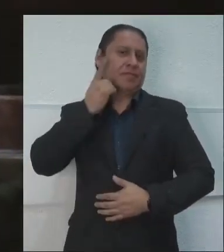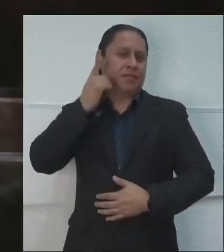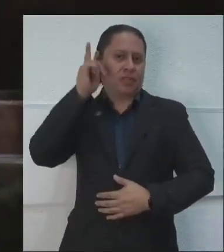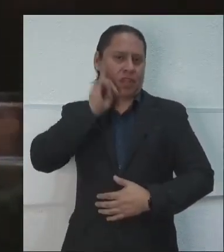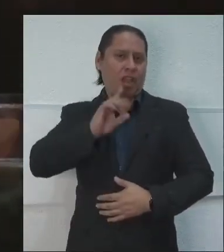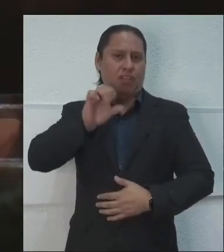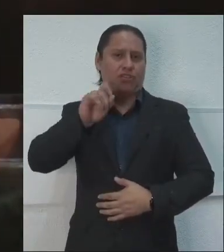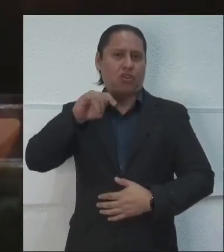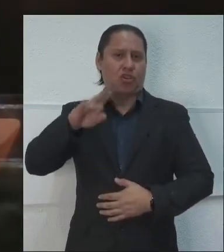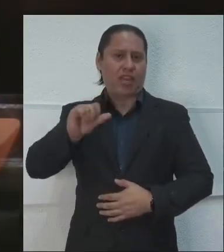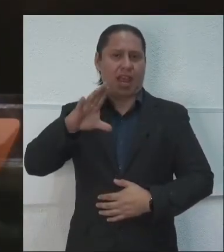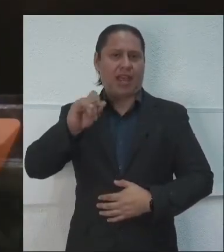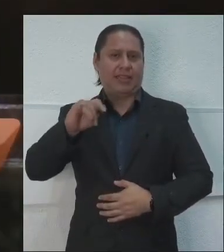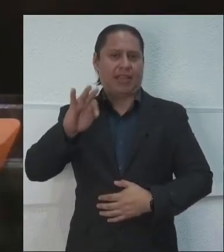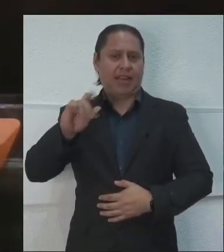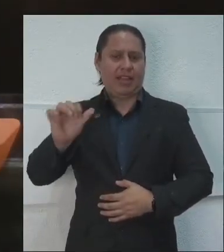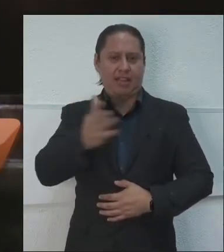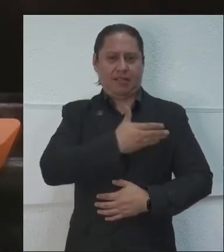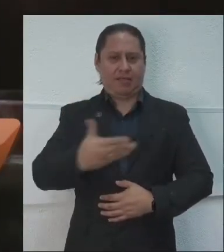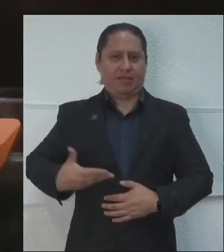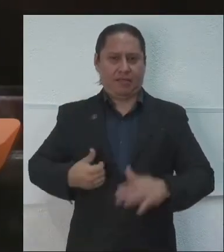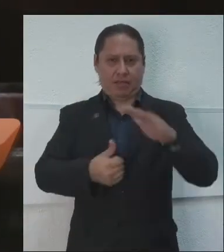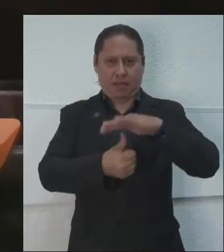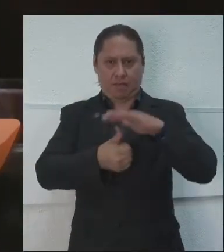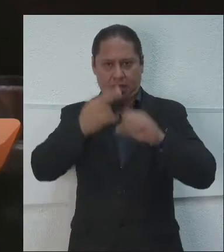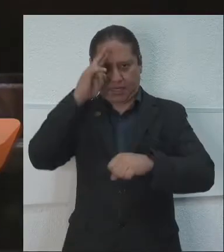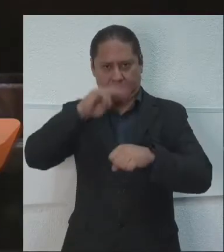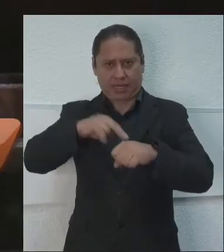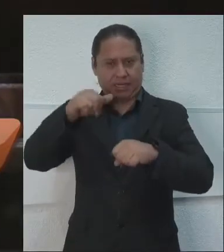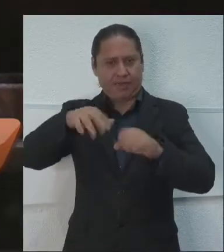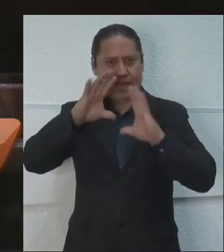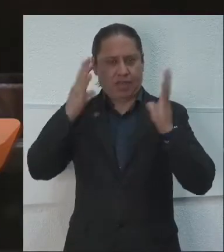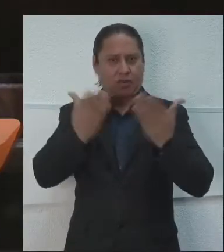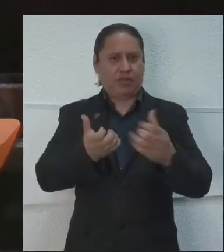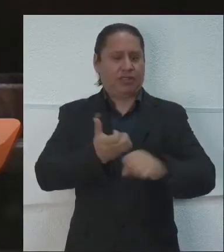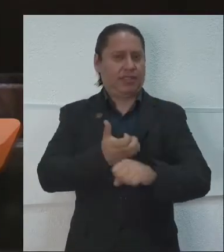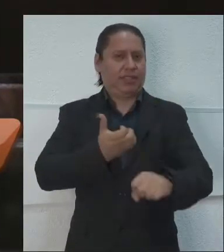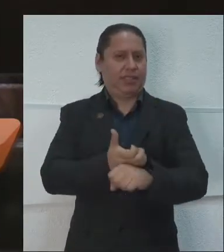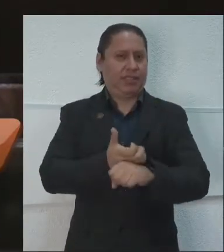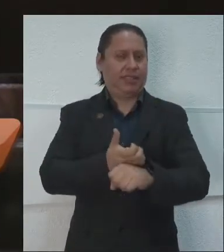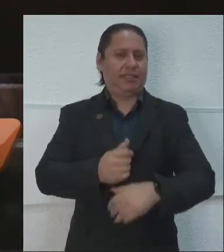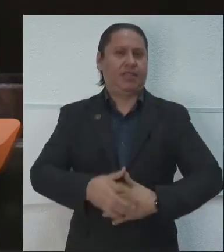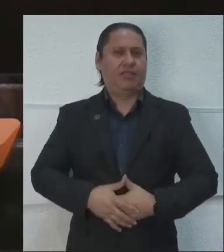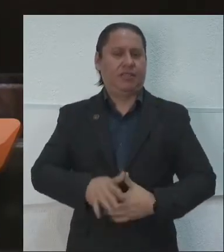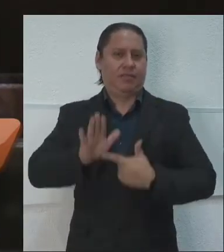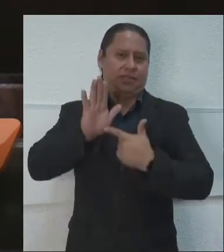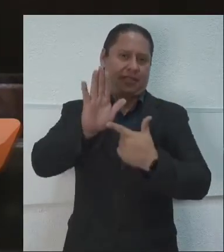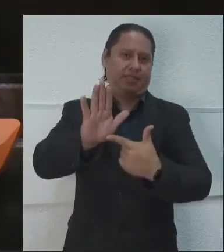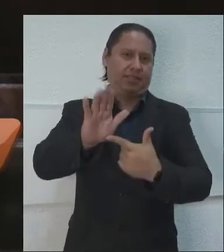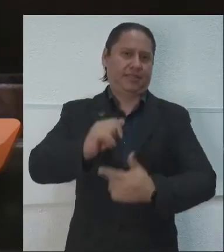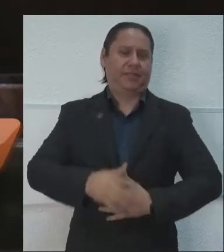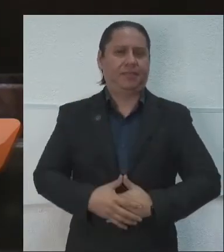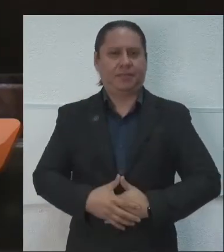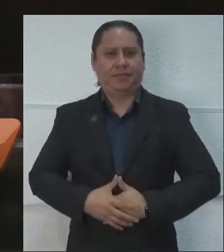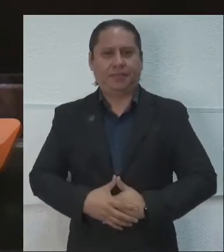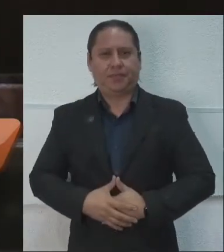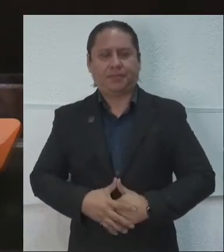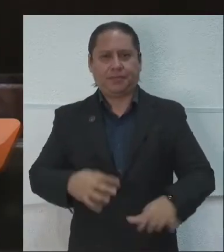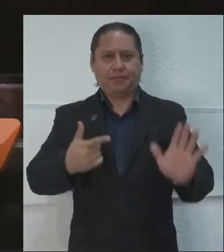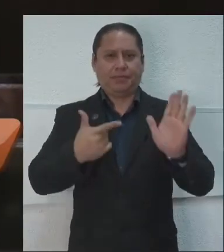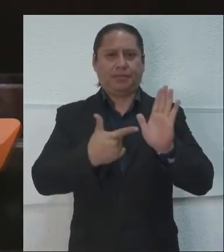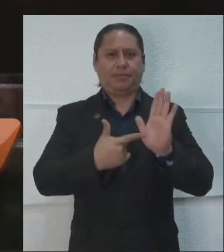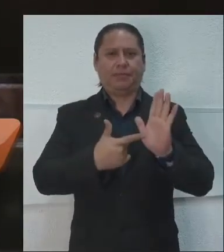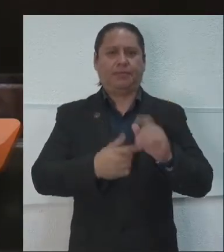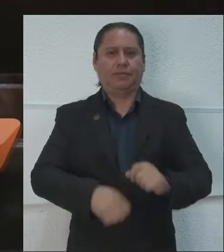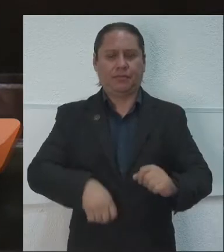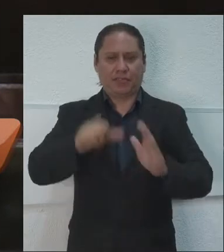Sonia Catalina Álvarez, presidenta de la mesa directiva del Honorable Congreso del Estado, presente. Con